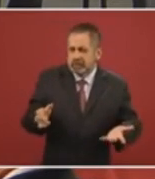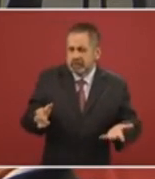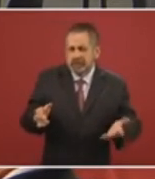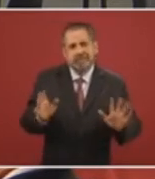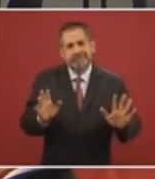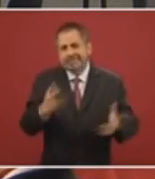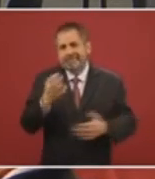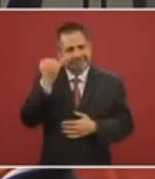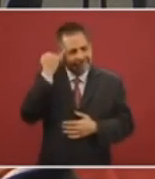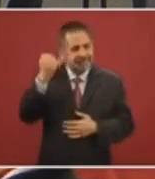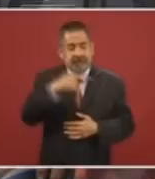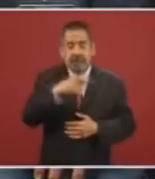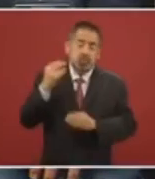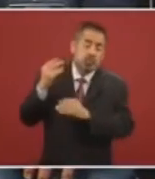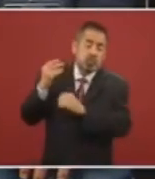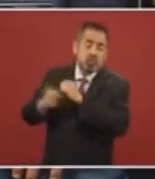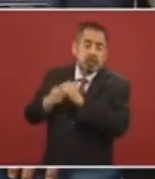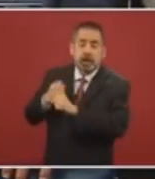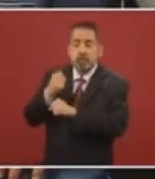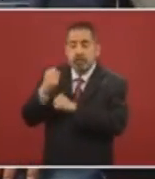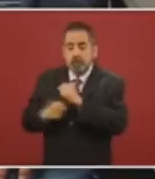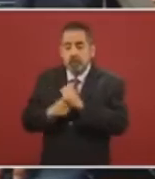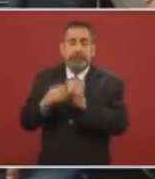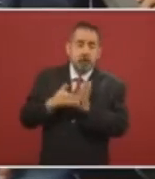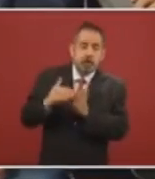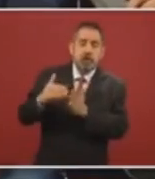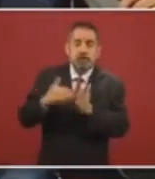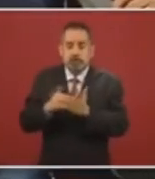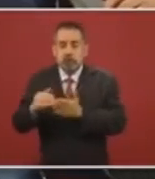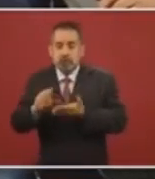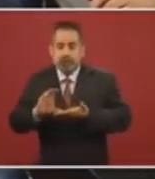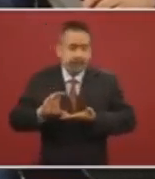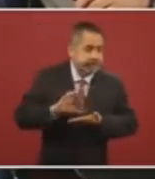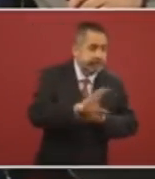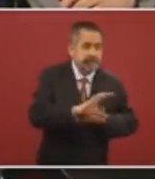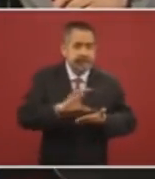Entonces, imagínense cuántos años recibiendo millones de pesos